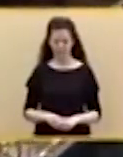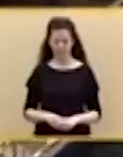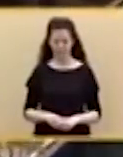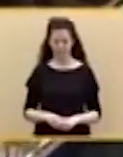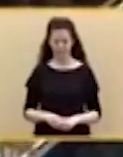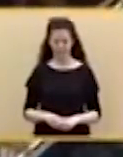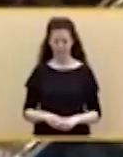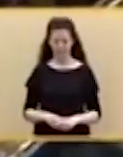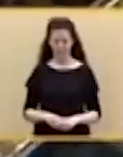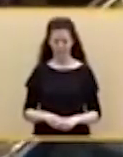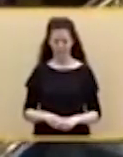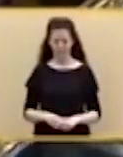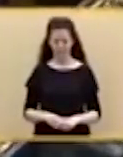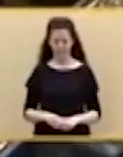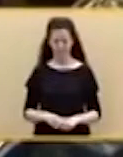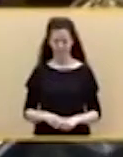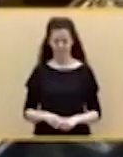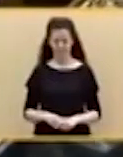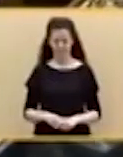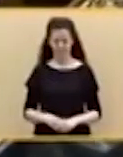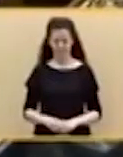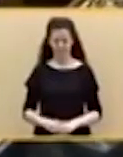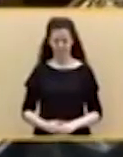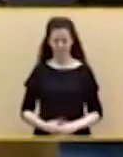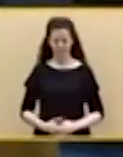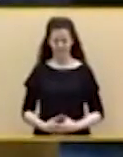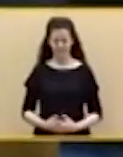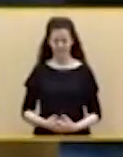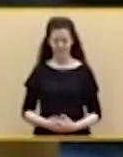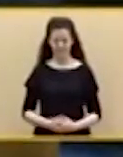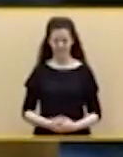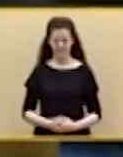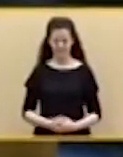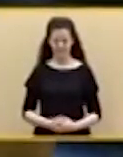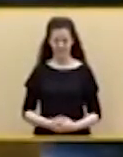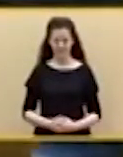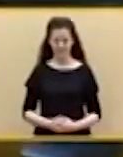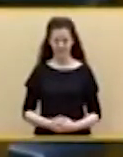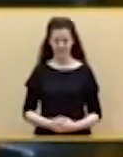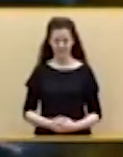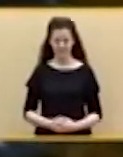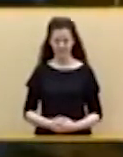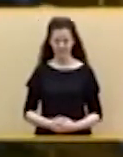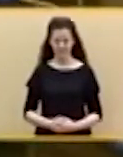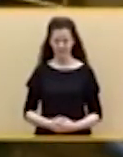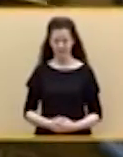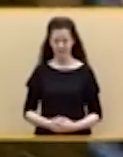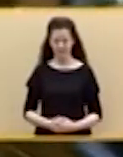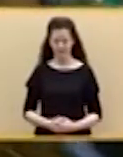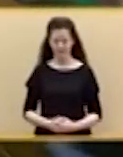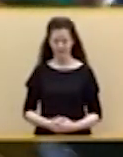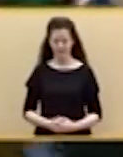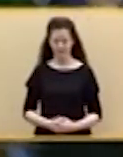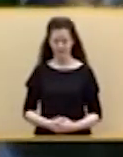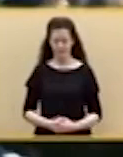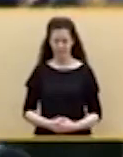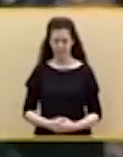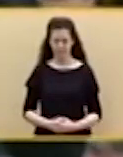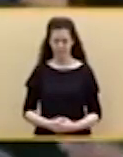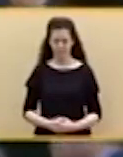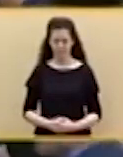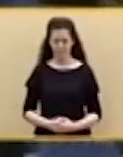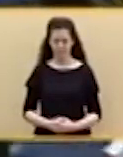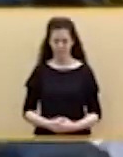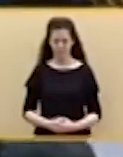si eficaz Está España En un momento De crisis No solamente De la jefatura De gobierno Que tuvo una crisis Inmensa